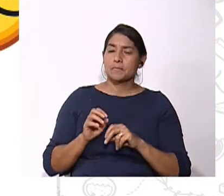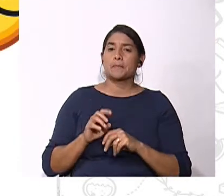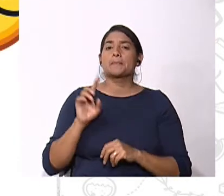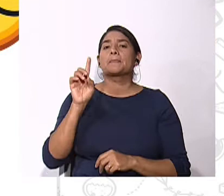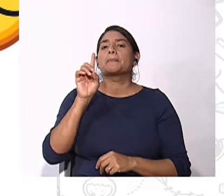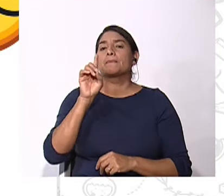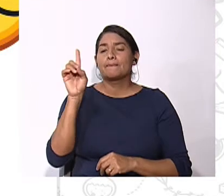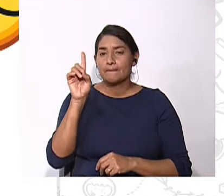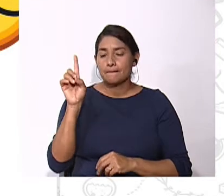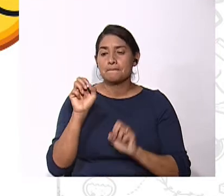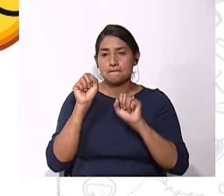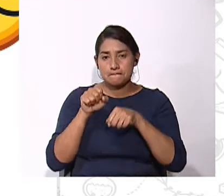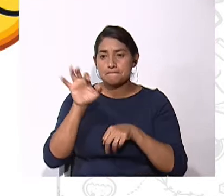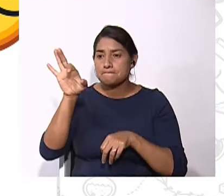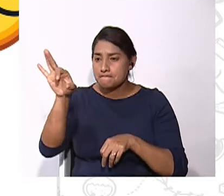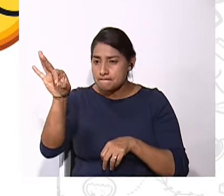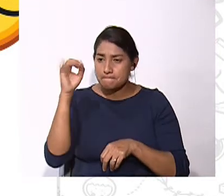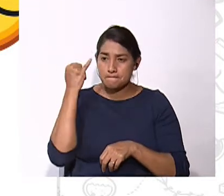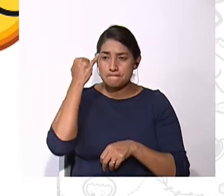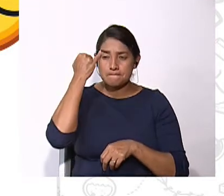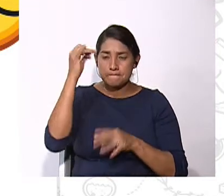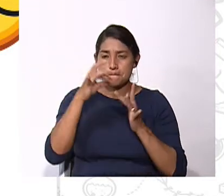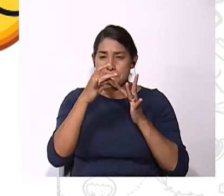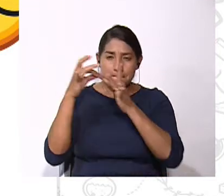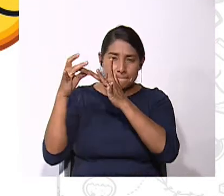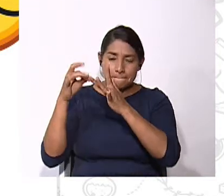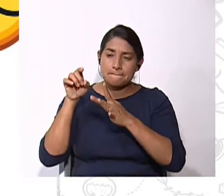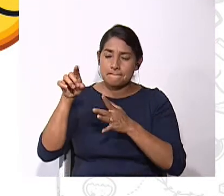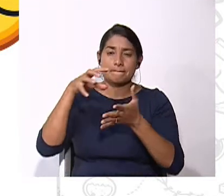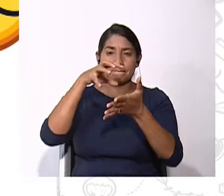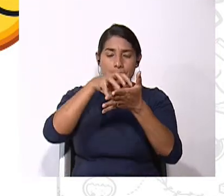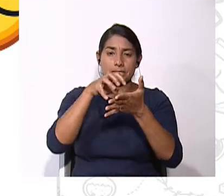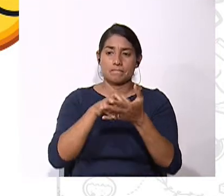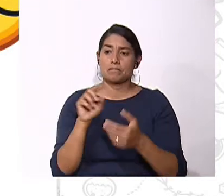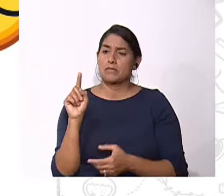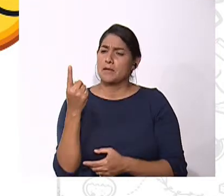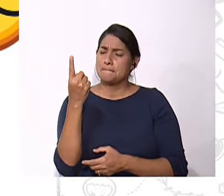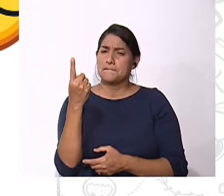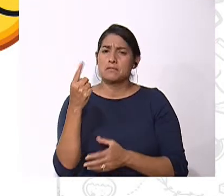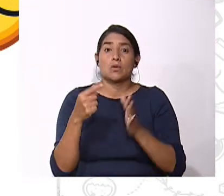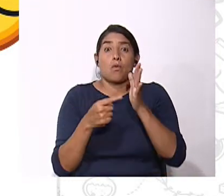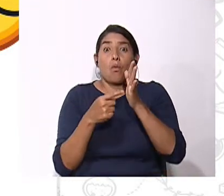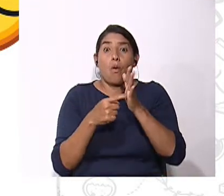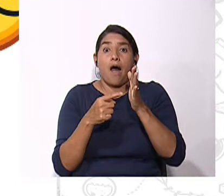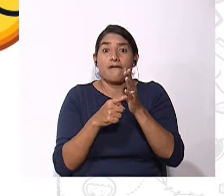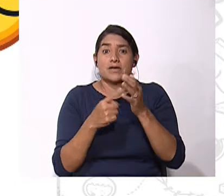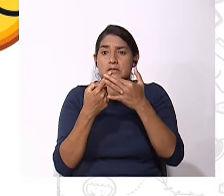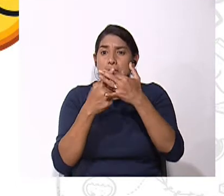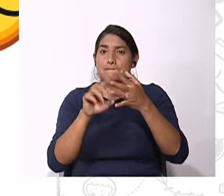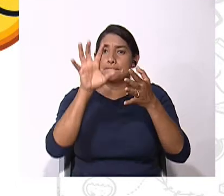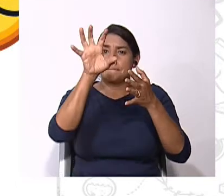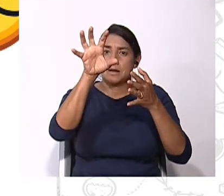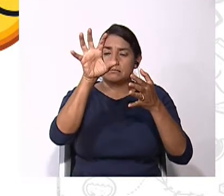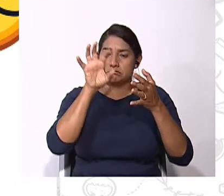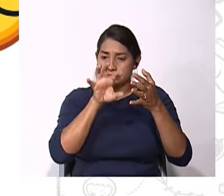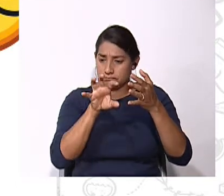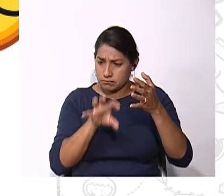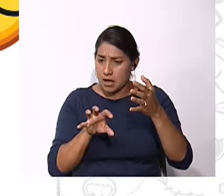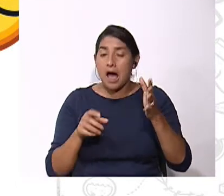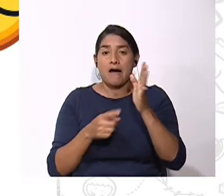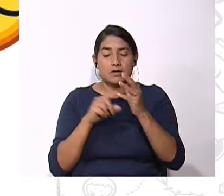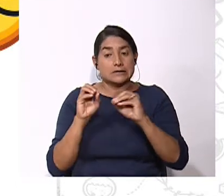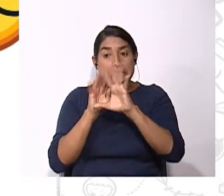dónde se encuentra la idea fundamental del texto. Ya dijimos que se presenta a veces de manera explícita, es